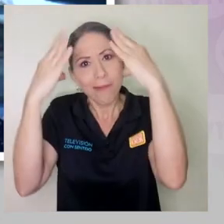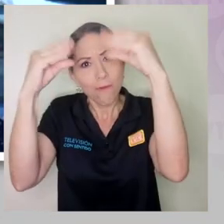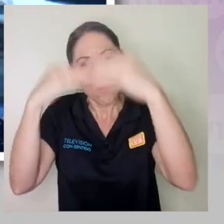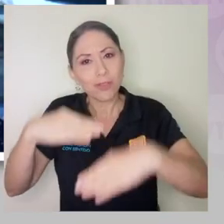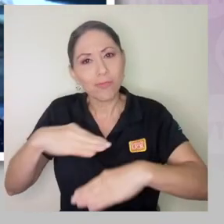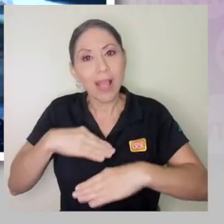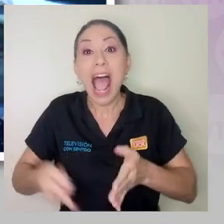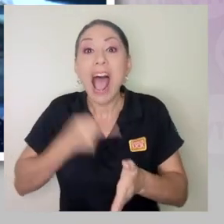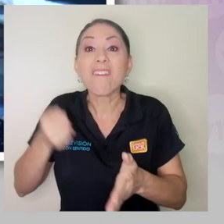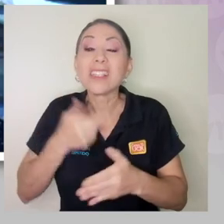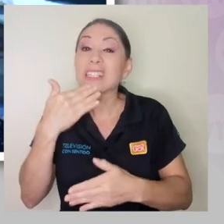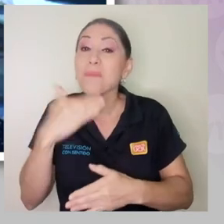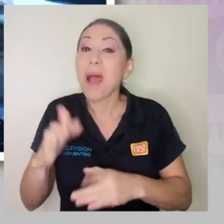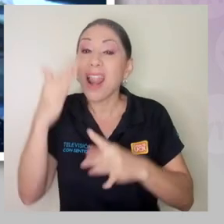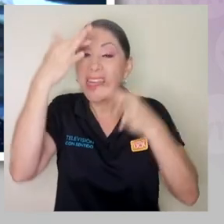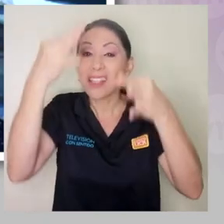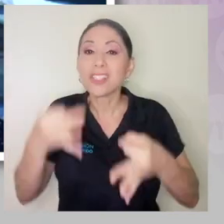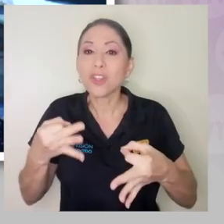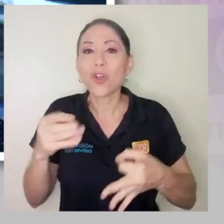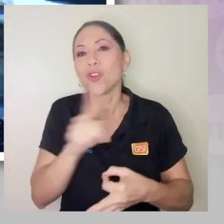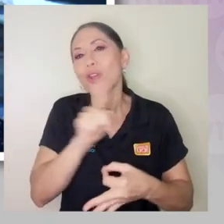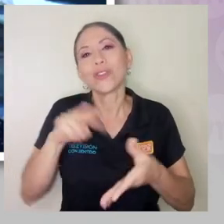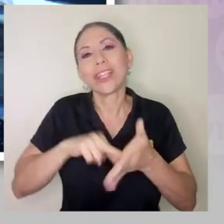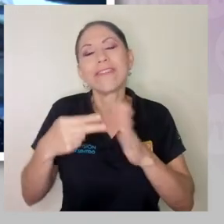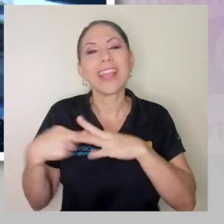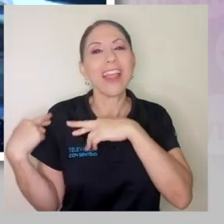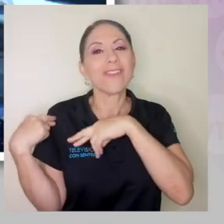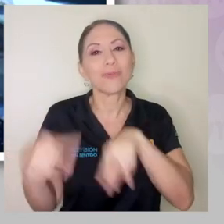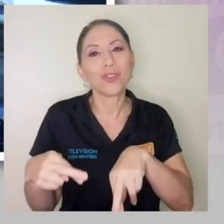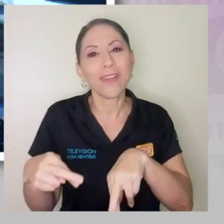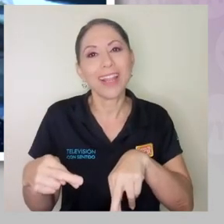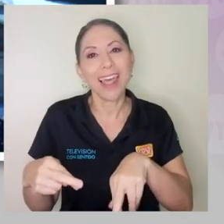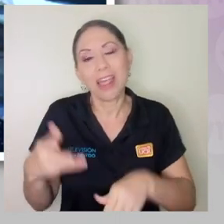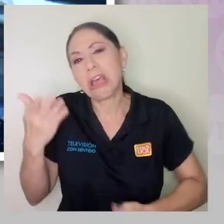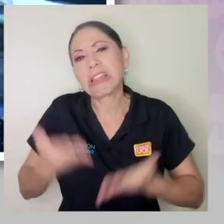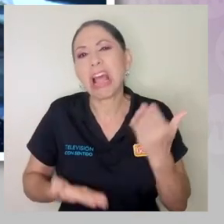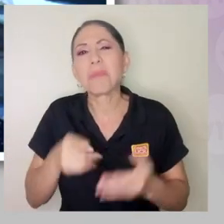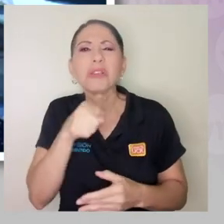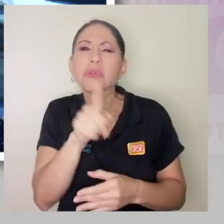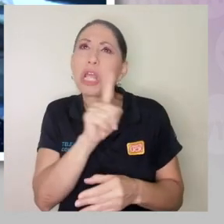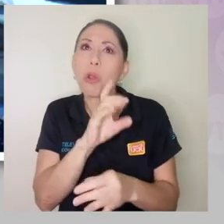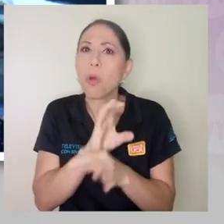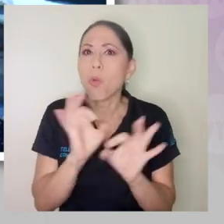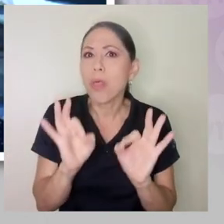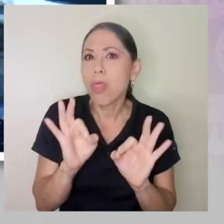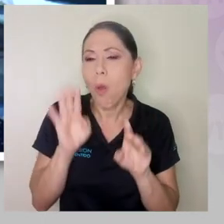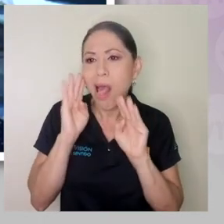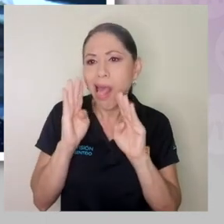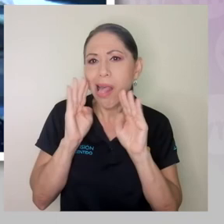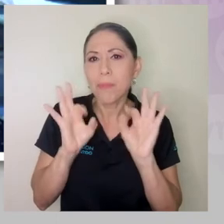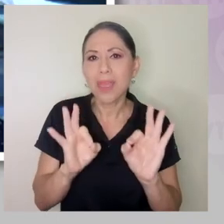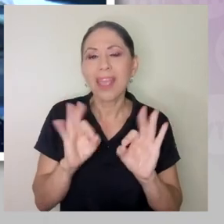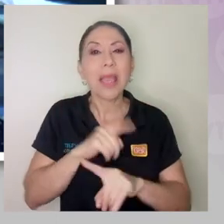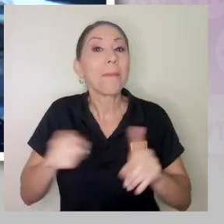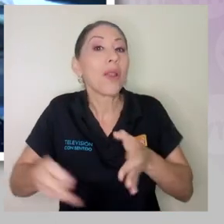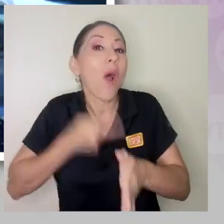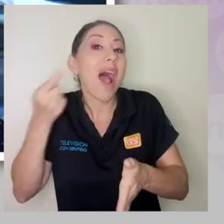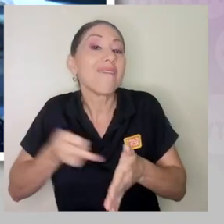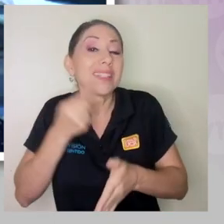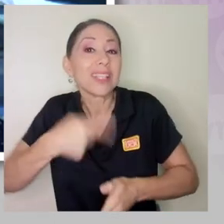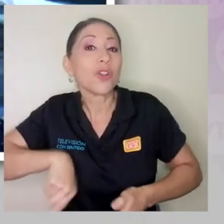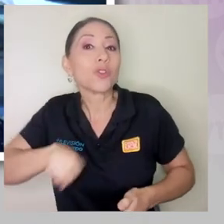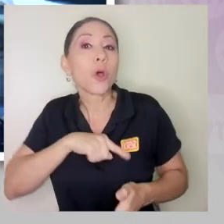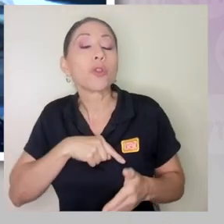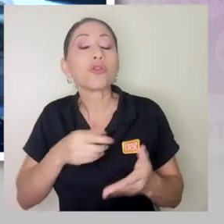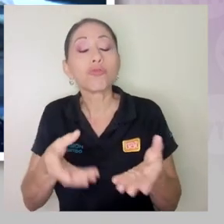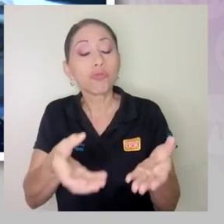es por irresponsabilidad directamente, aunque puede haber negligencia, pero muchas otras veces también puede ser porque, por ejemplo, no sabemos leer bien